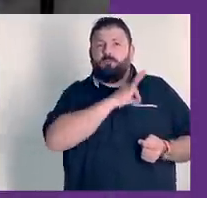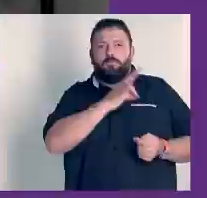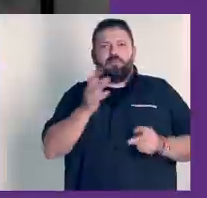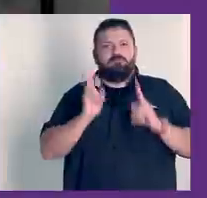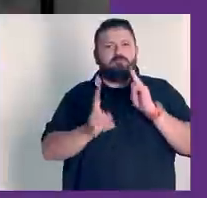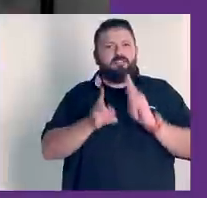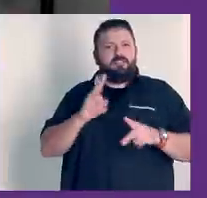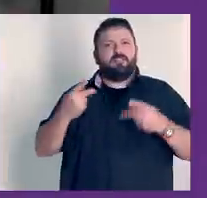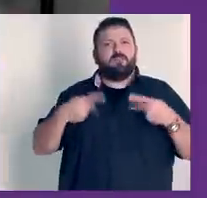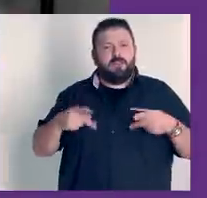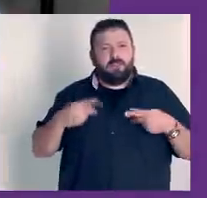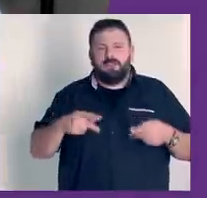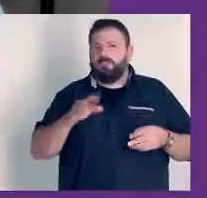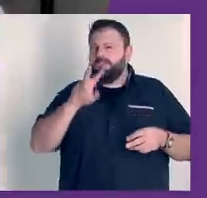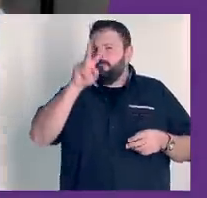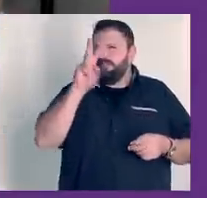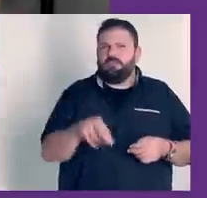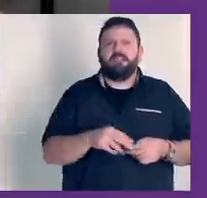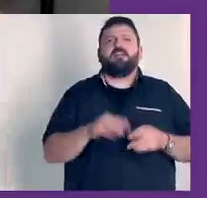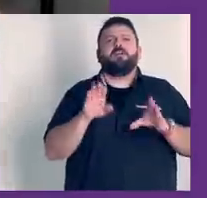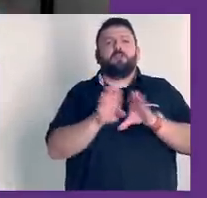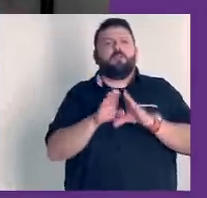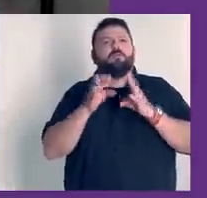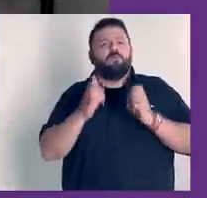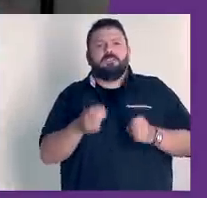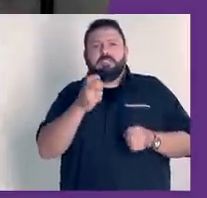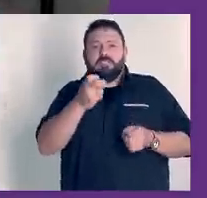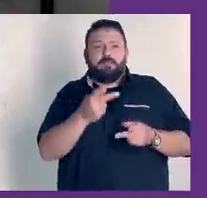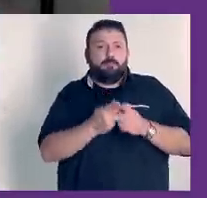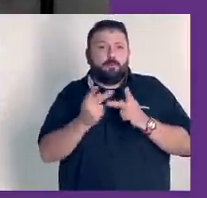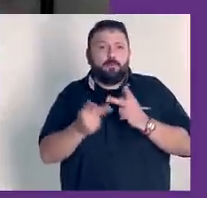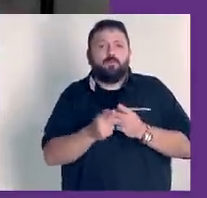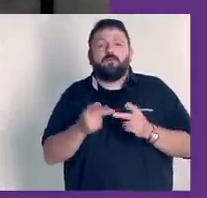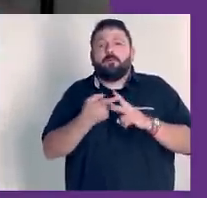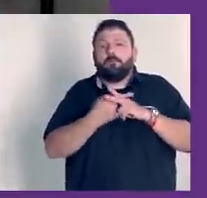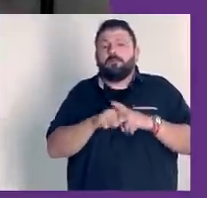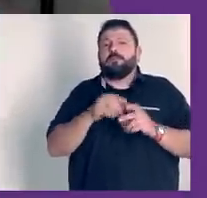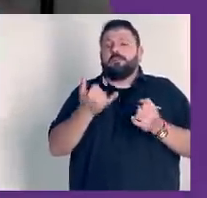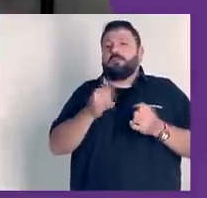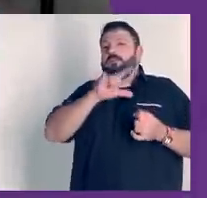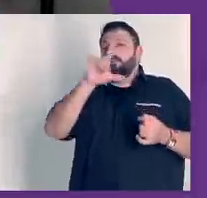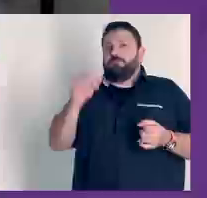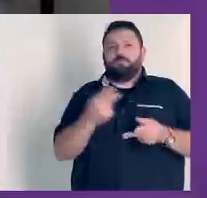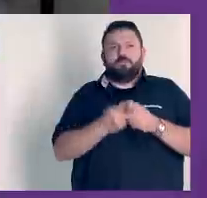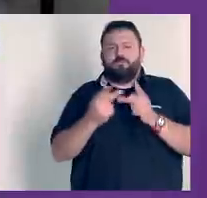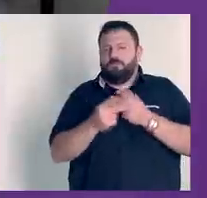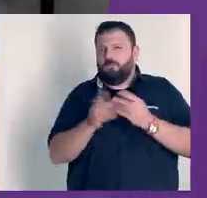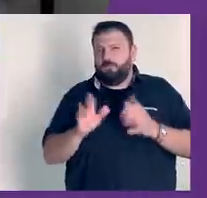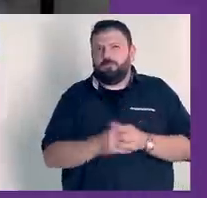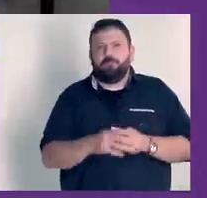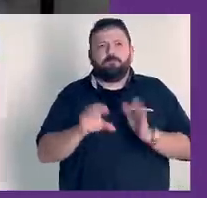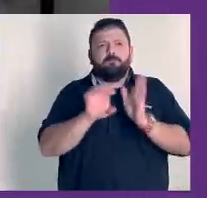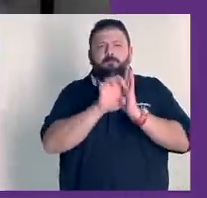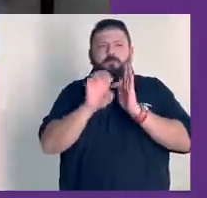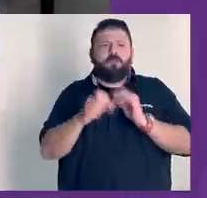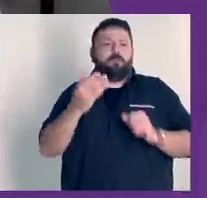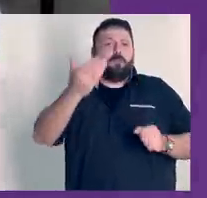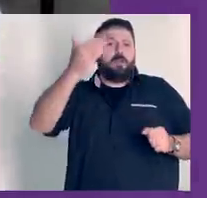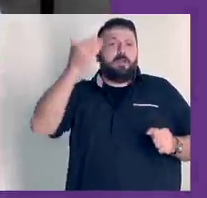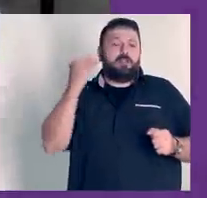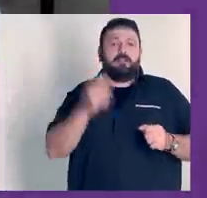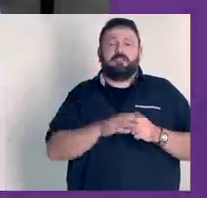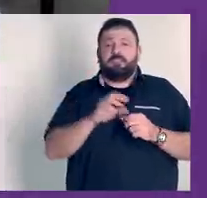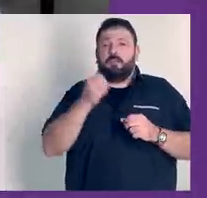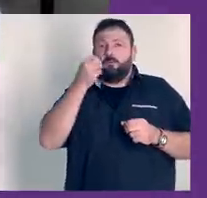muy concreta cómo estabas antes del producto y cómo estás después del producto. Por ejemplo, antes de OmniLab yo llegué a pesar